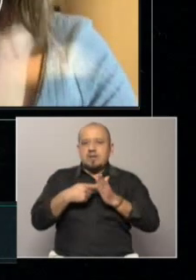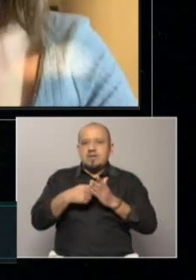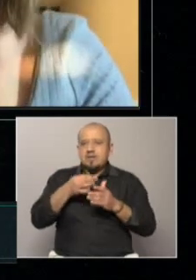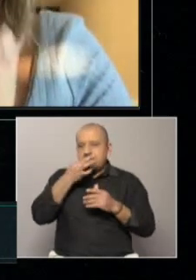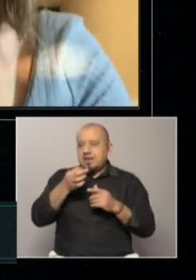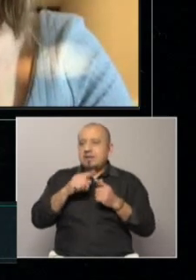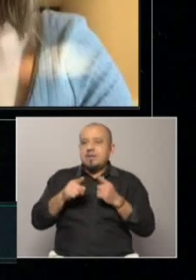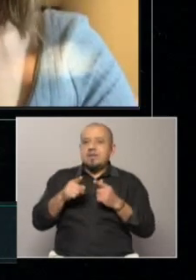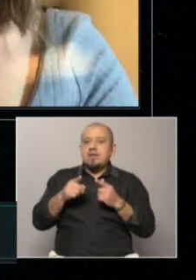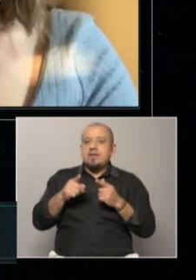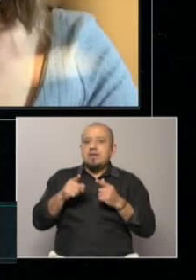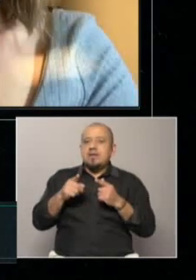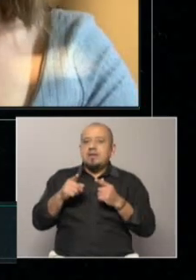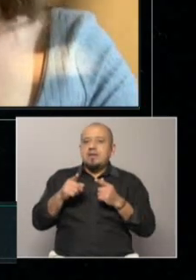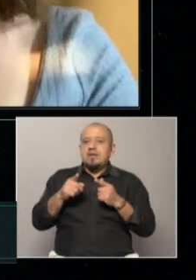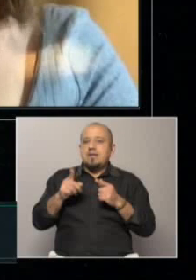por el gobierno nacional,